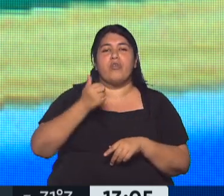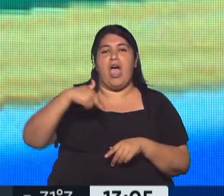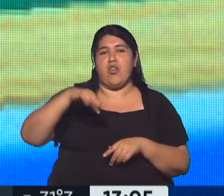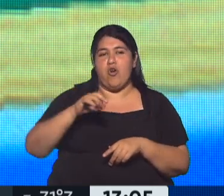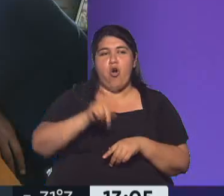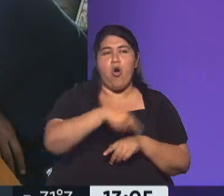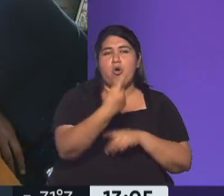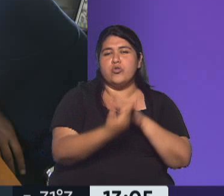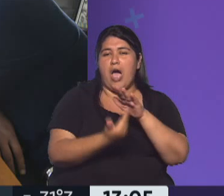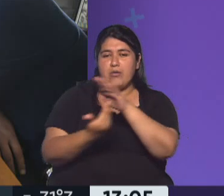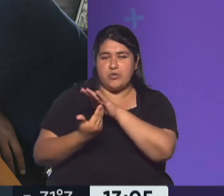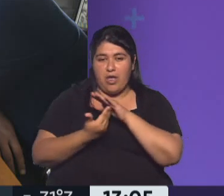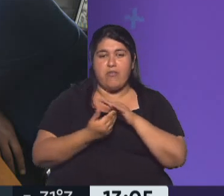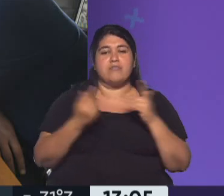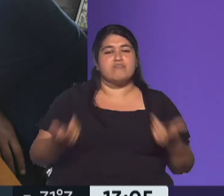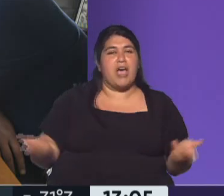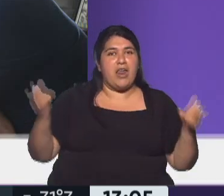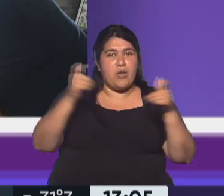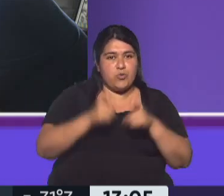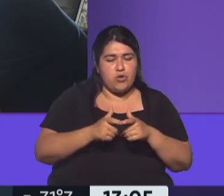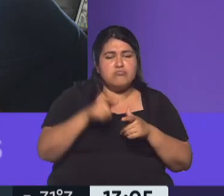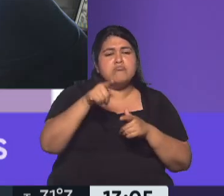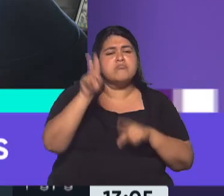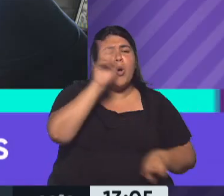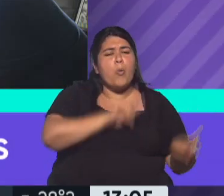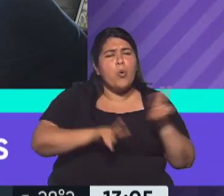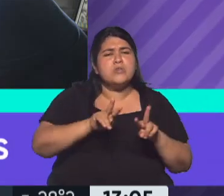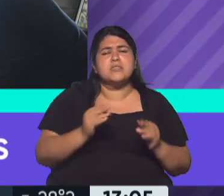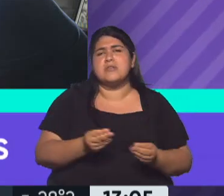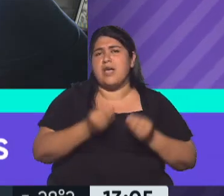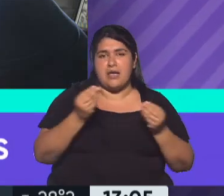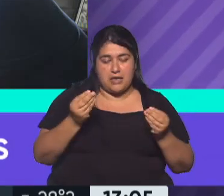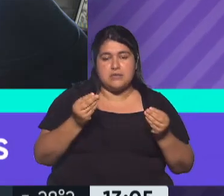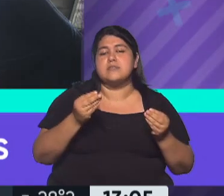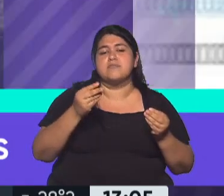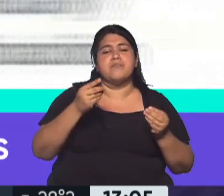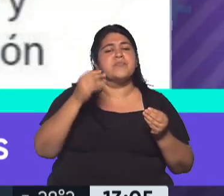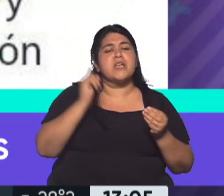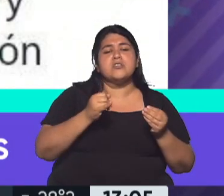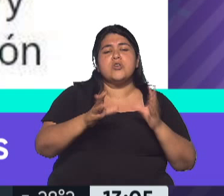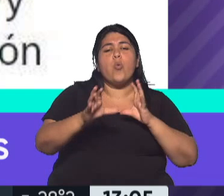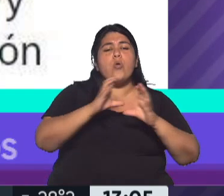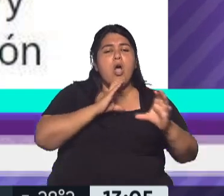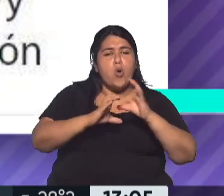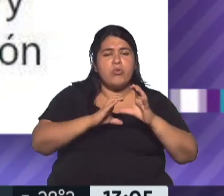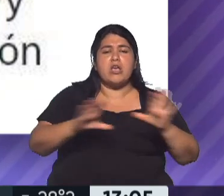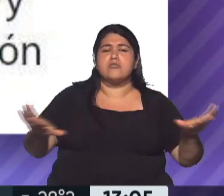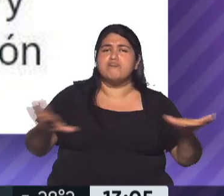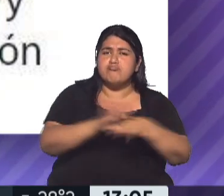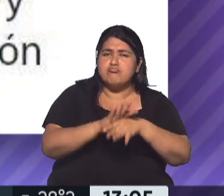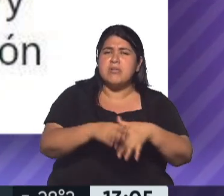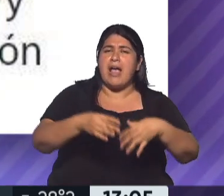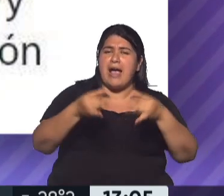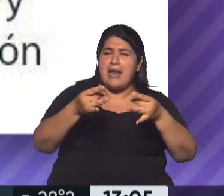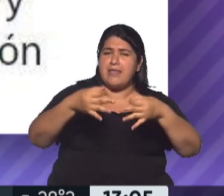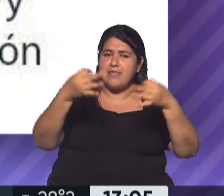de avanzar con iniciativas que busquen precisamente tener una comunicación legítima y para esto